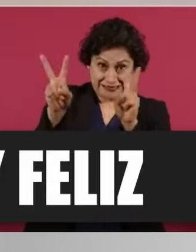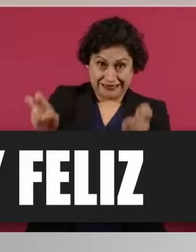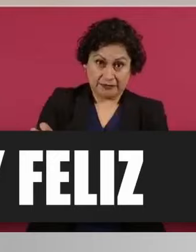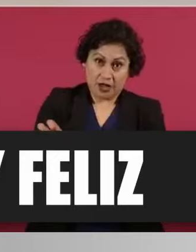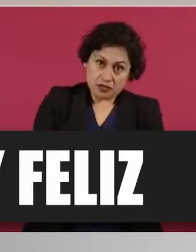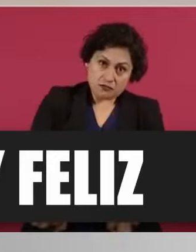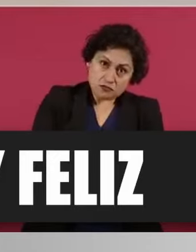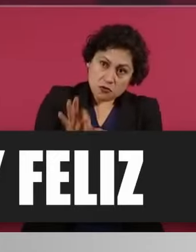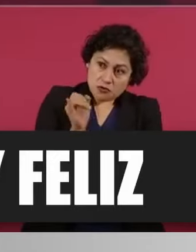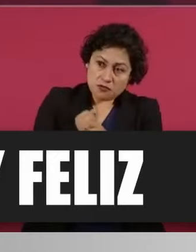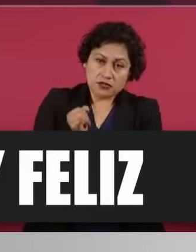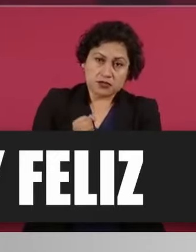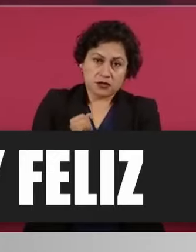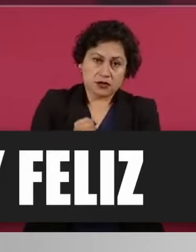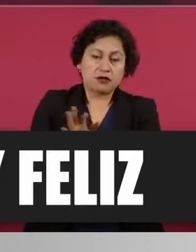Pero algún día